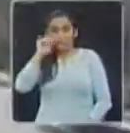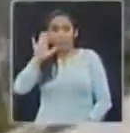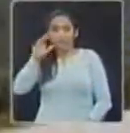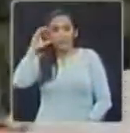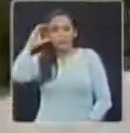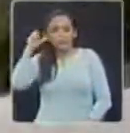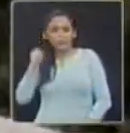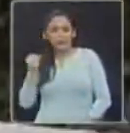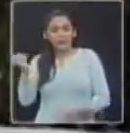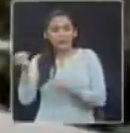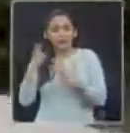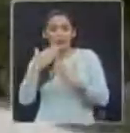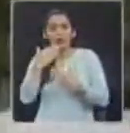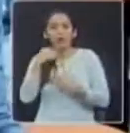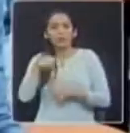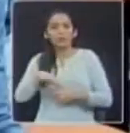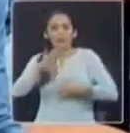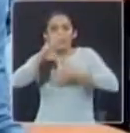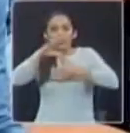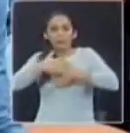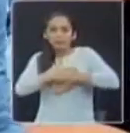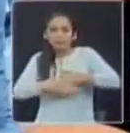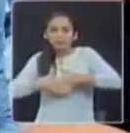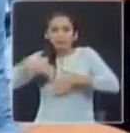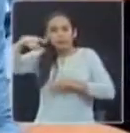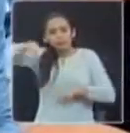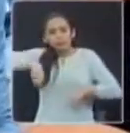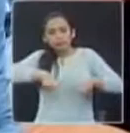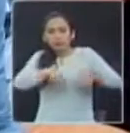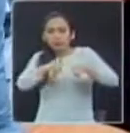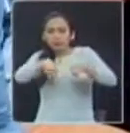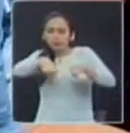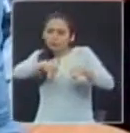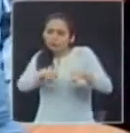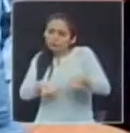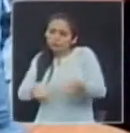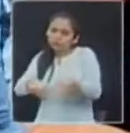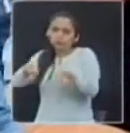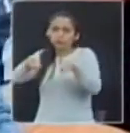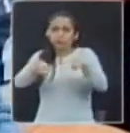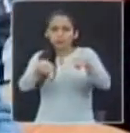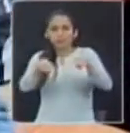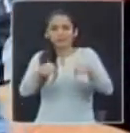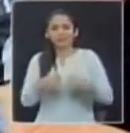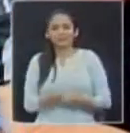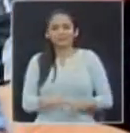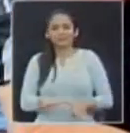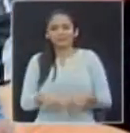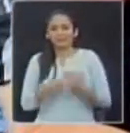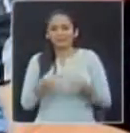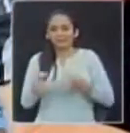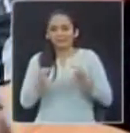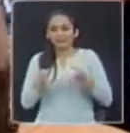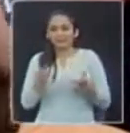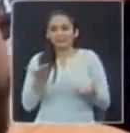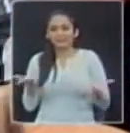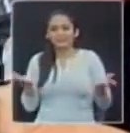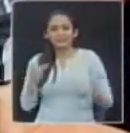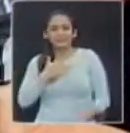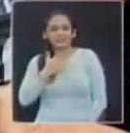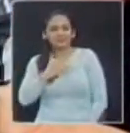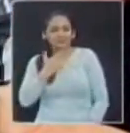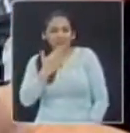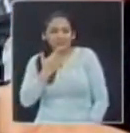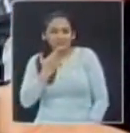Honda, nos habla de su experiencia. Viajar en moto es muy, muy complicado de explicarlo, es una cosa que uno que